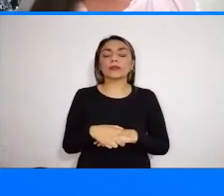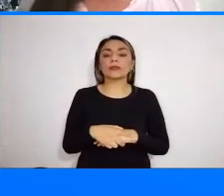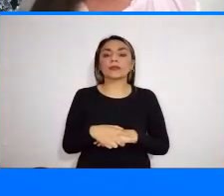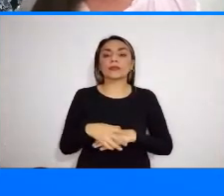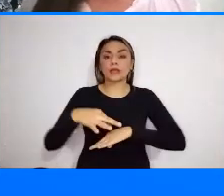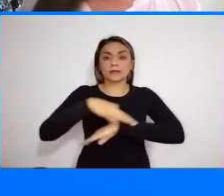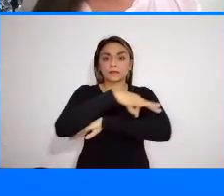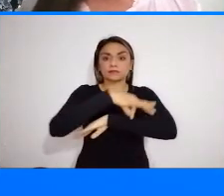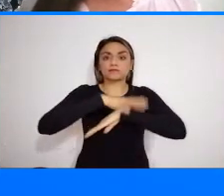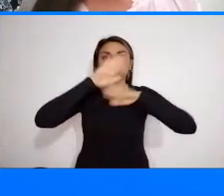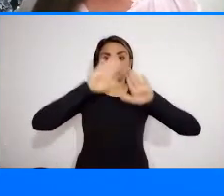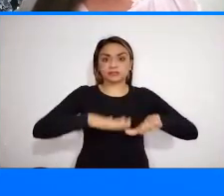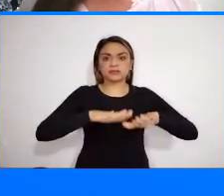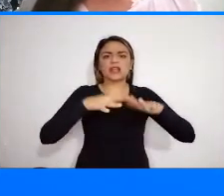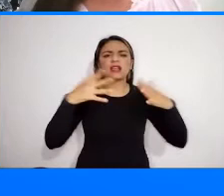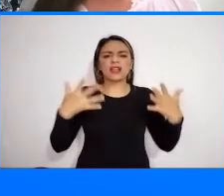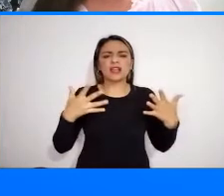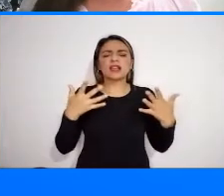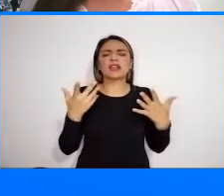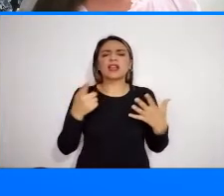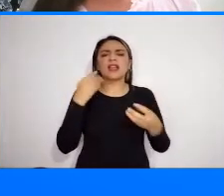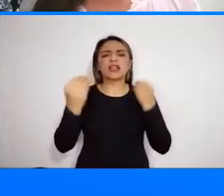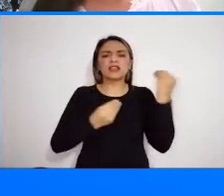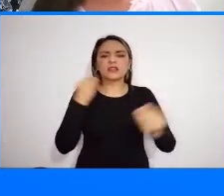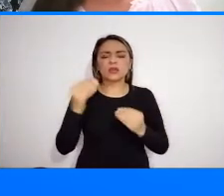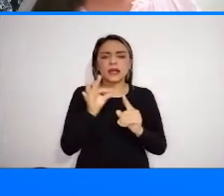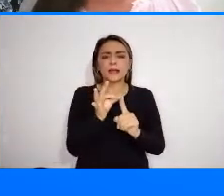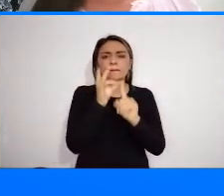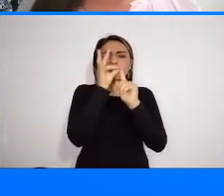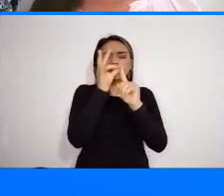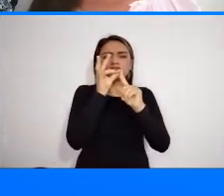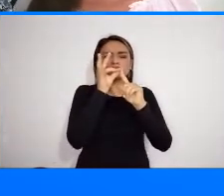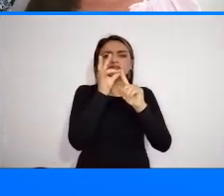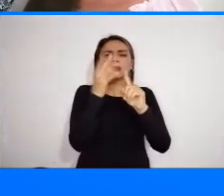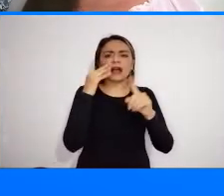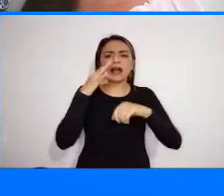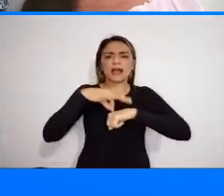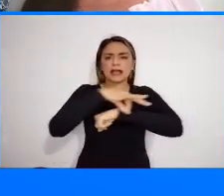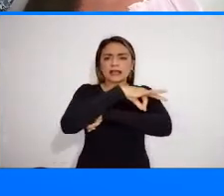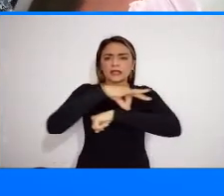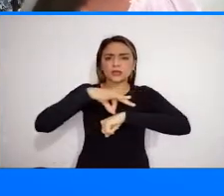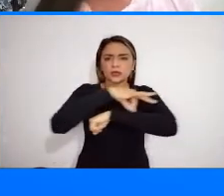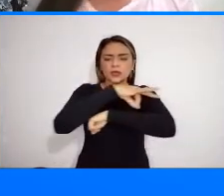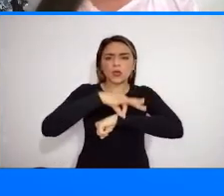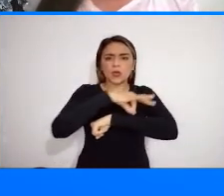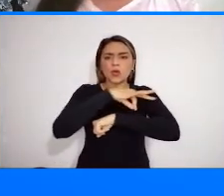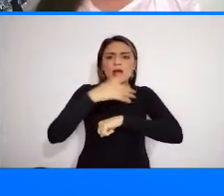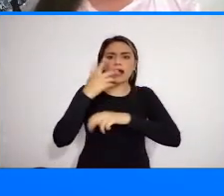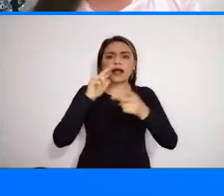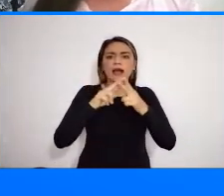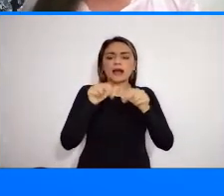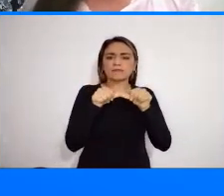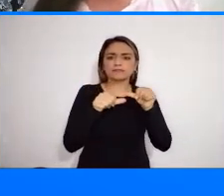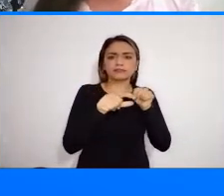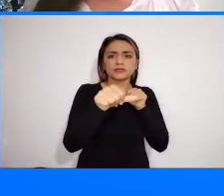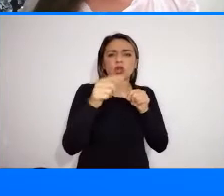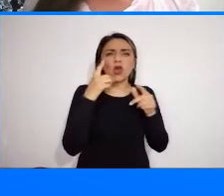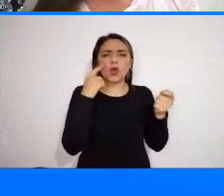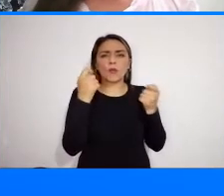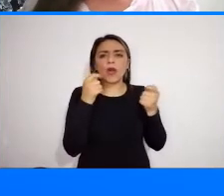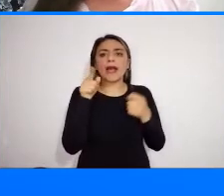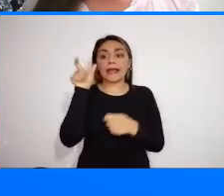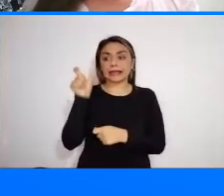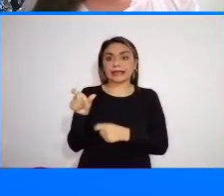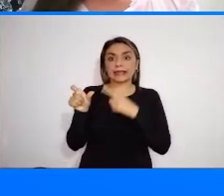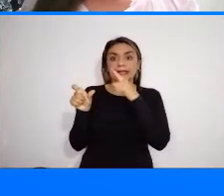Él pues se especializó en arquitectura sostenible. Él es considerado el